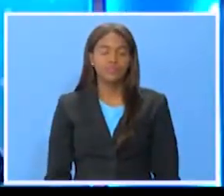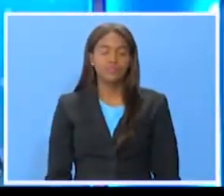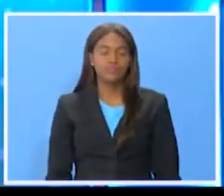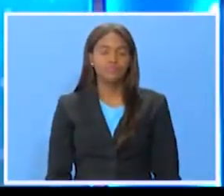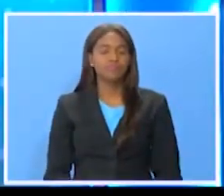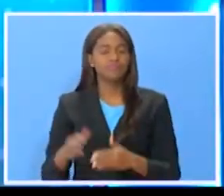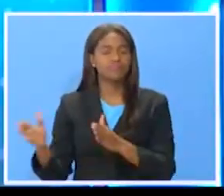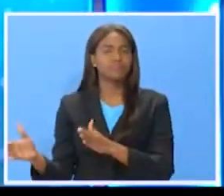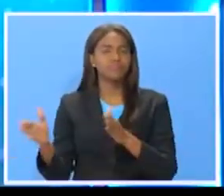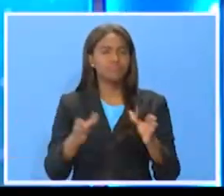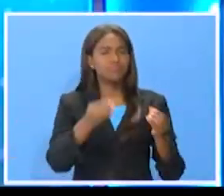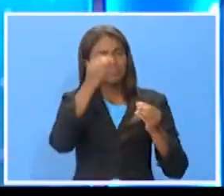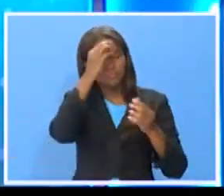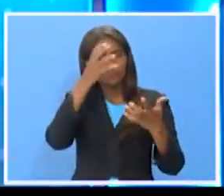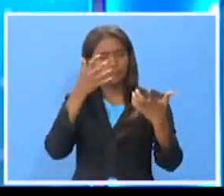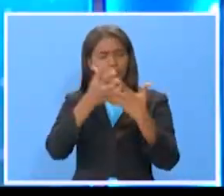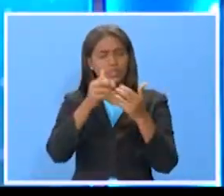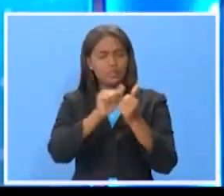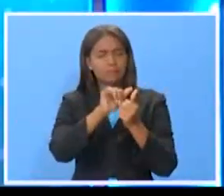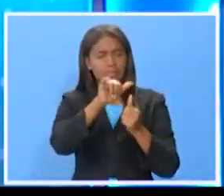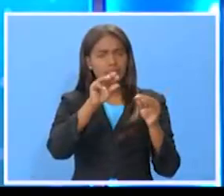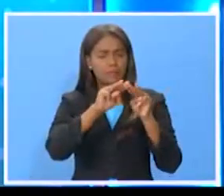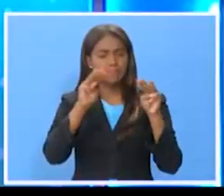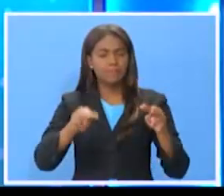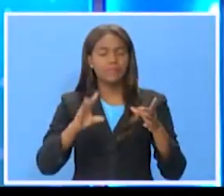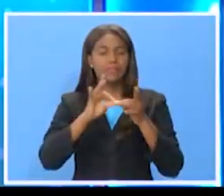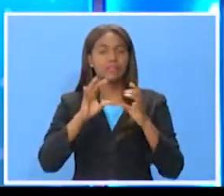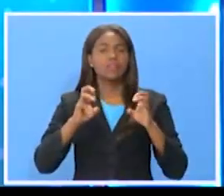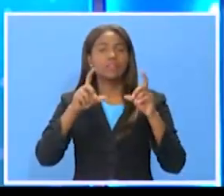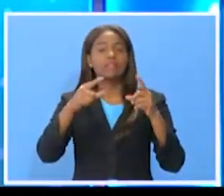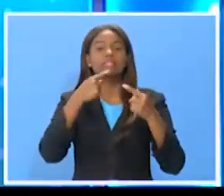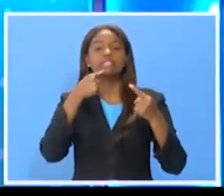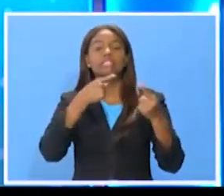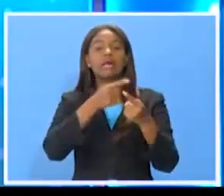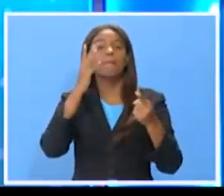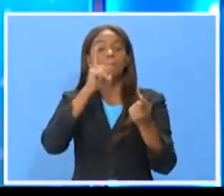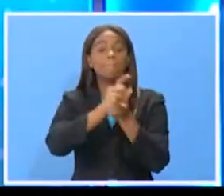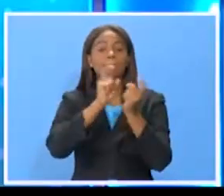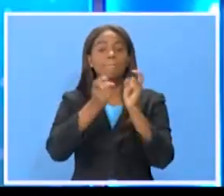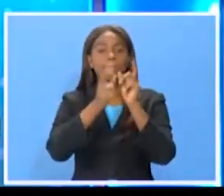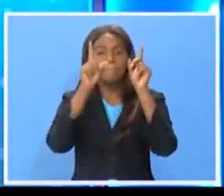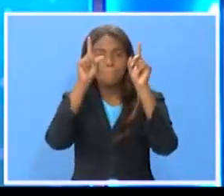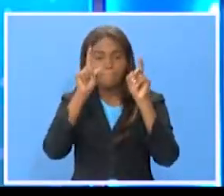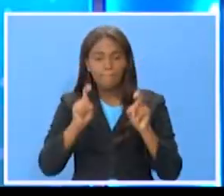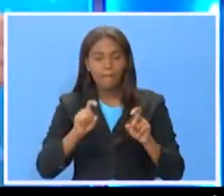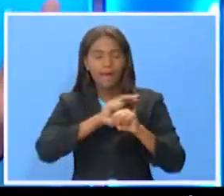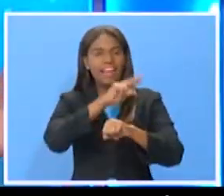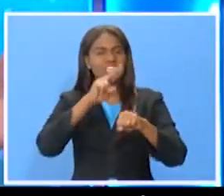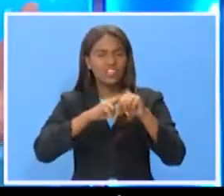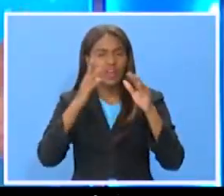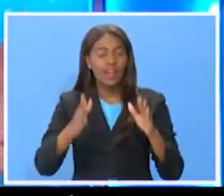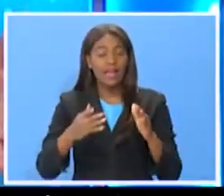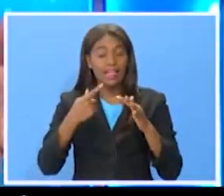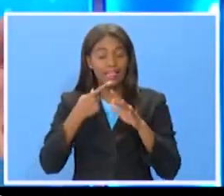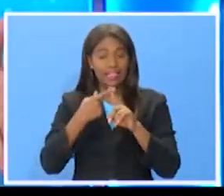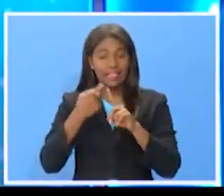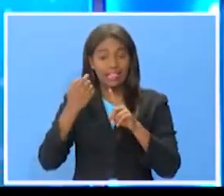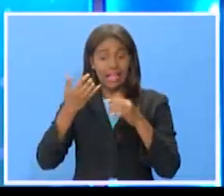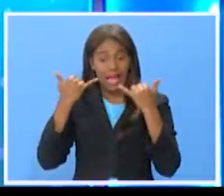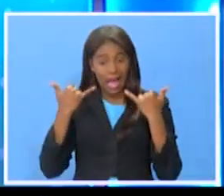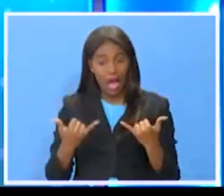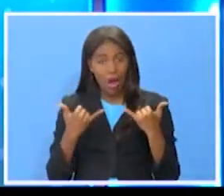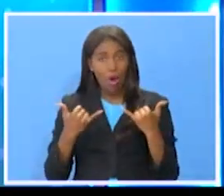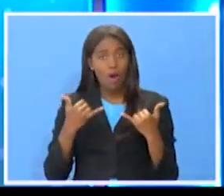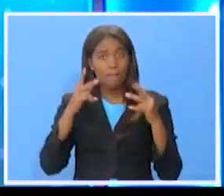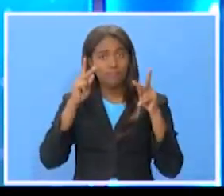Por otro lado, en torno al mismo Ministerio de Educación, pues este anunció cambios en las pruebas nacionales, lo cual desde ya ha tenido pues una